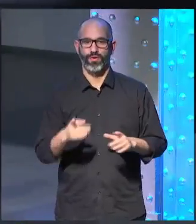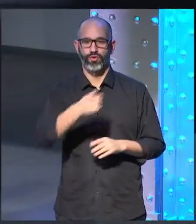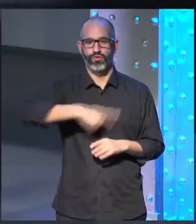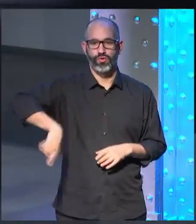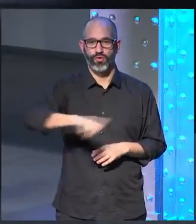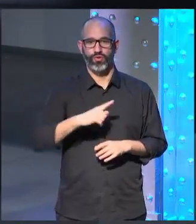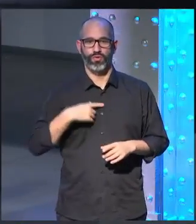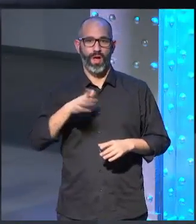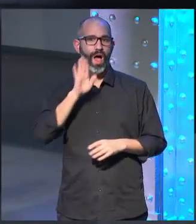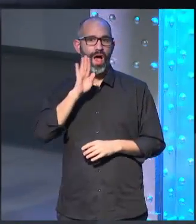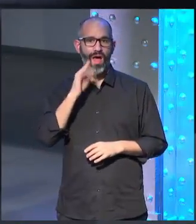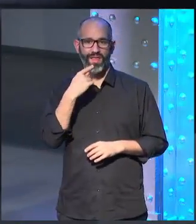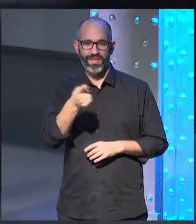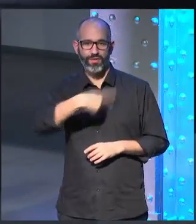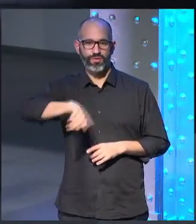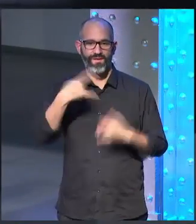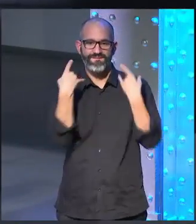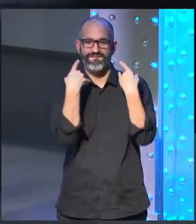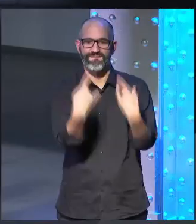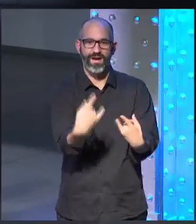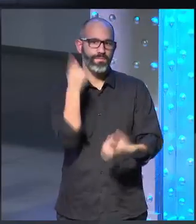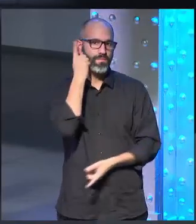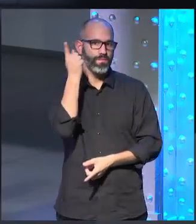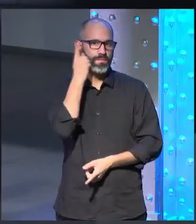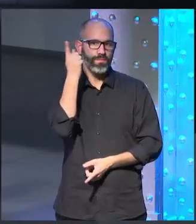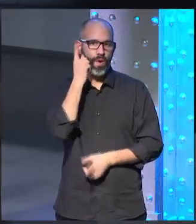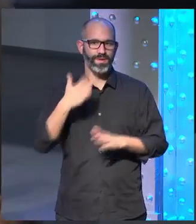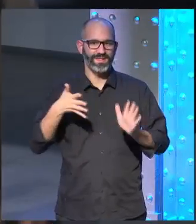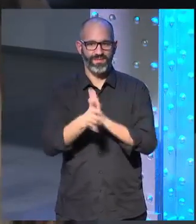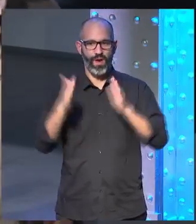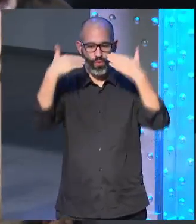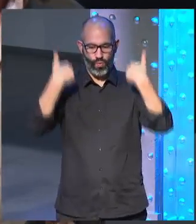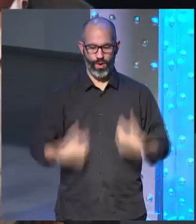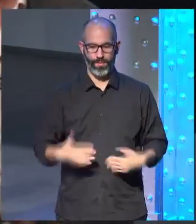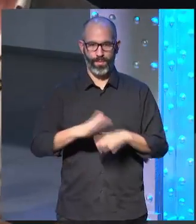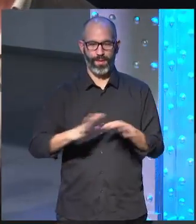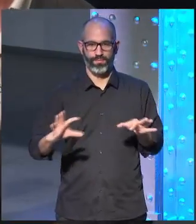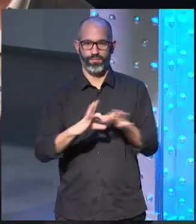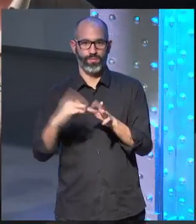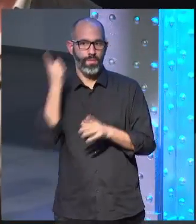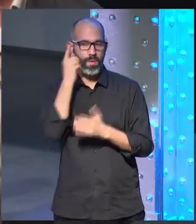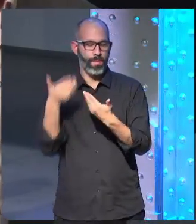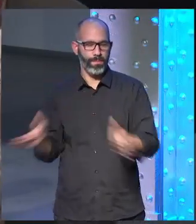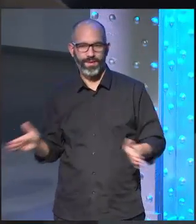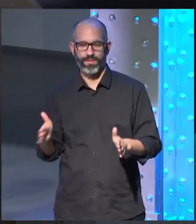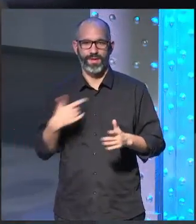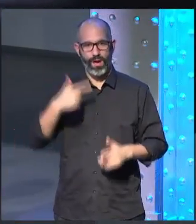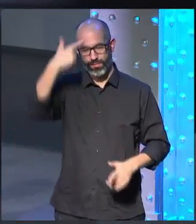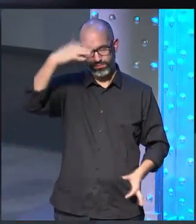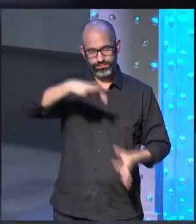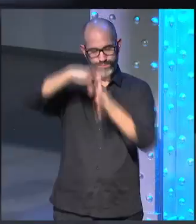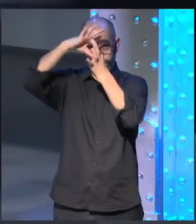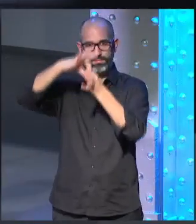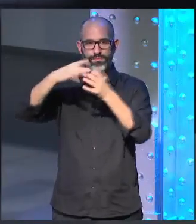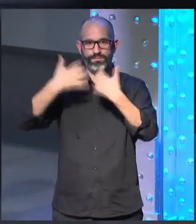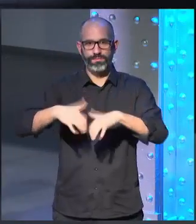estamos, como comentaba Eduardo, ¿no? Enganchados, prácticamente el móvil es una extensión de nuestro cuerpo, prácticamente, y cuando perdemos el móvil ya incluso nosotros nos ponemos